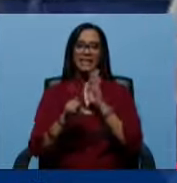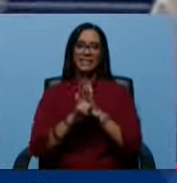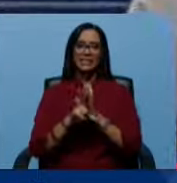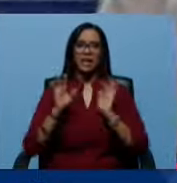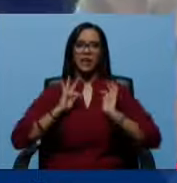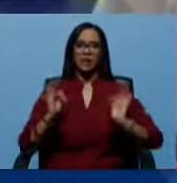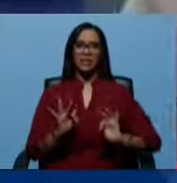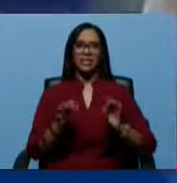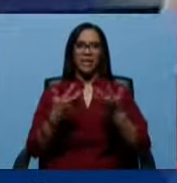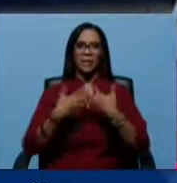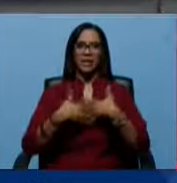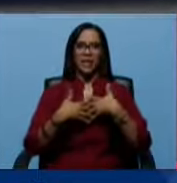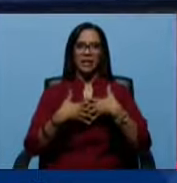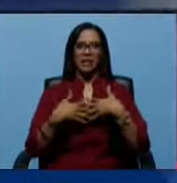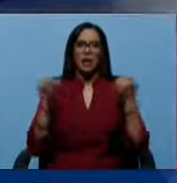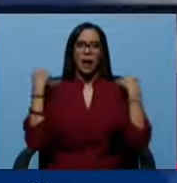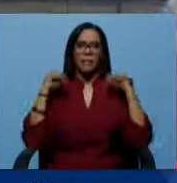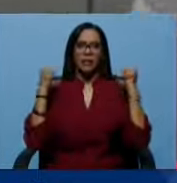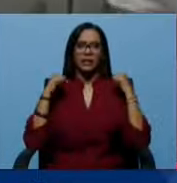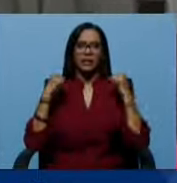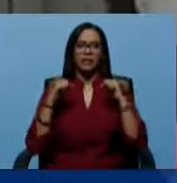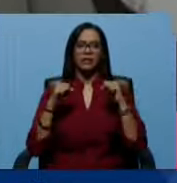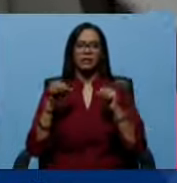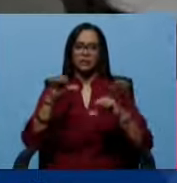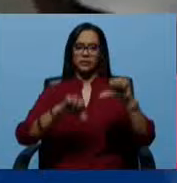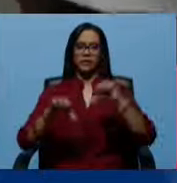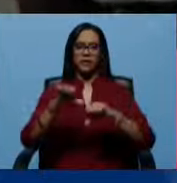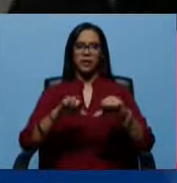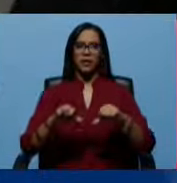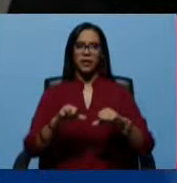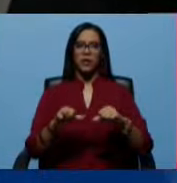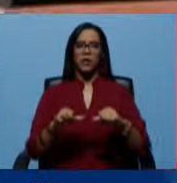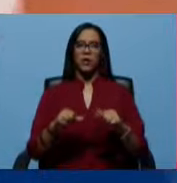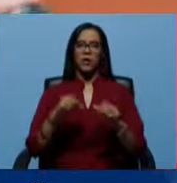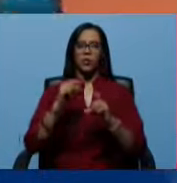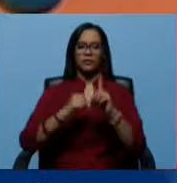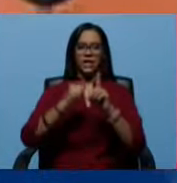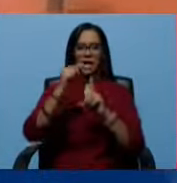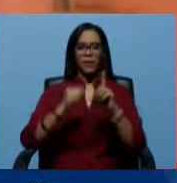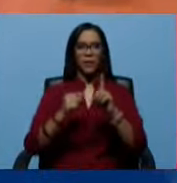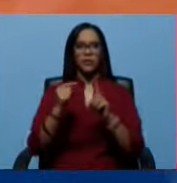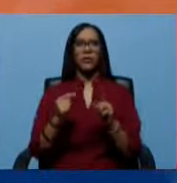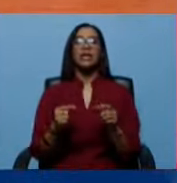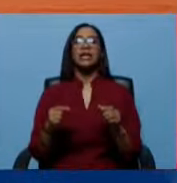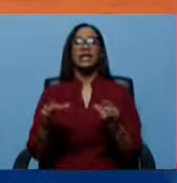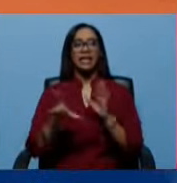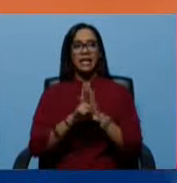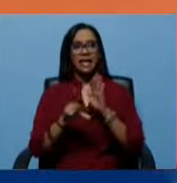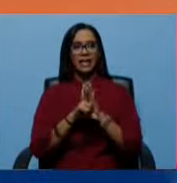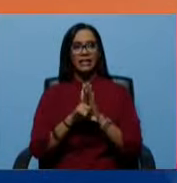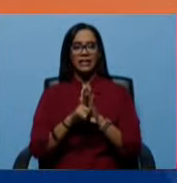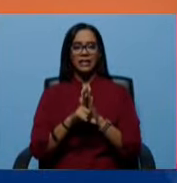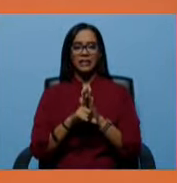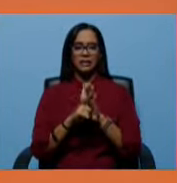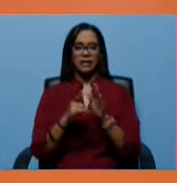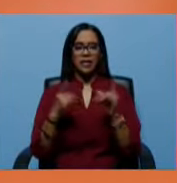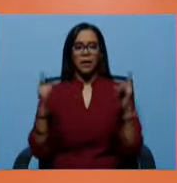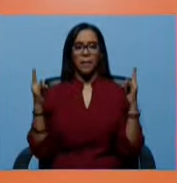donde se ha hecho práctica de un experimento del plano inclinado con un dinamómetro y leyes del